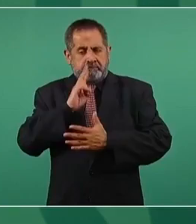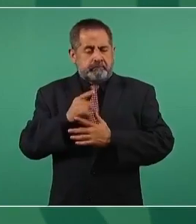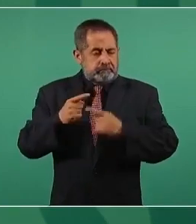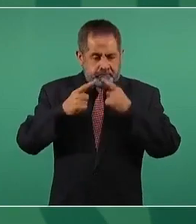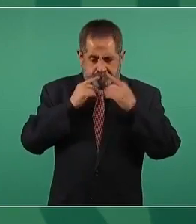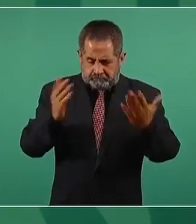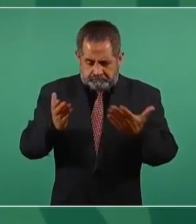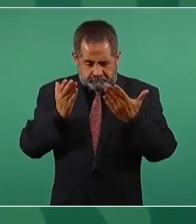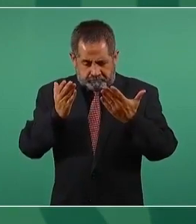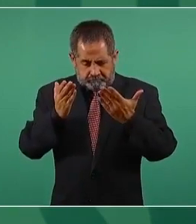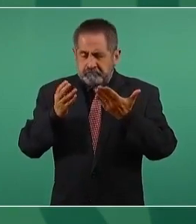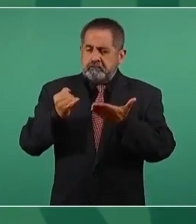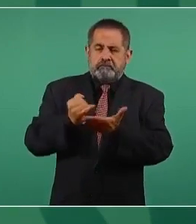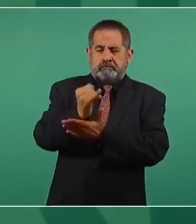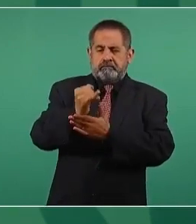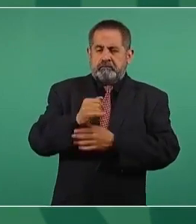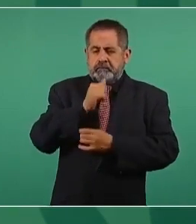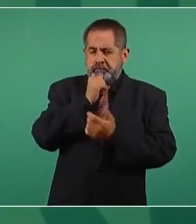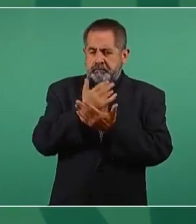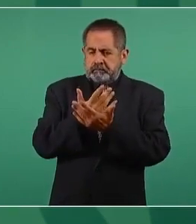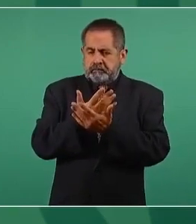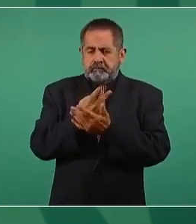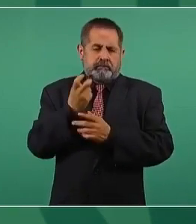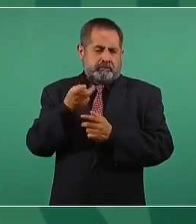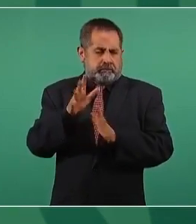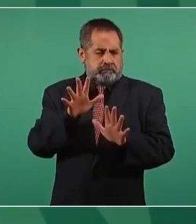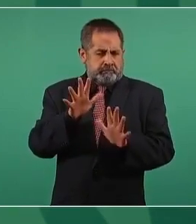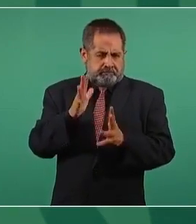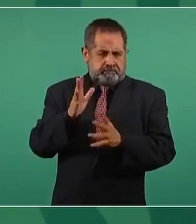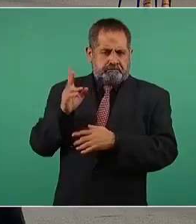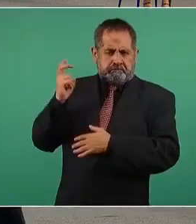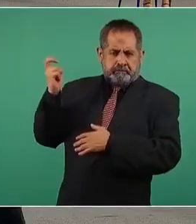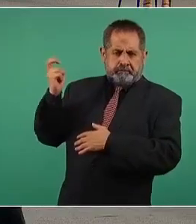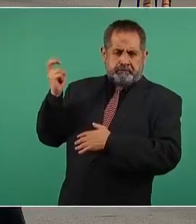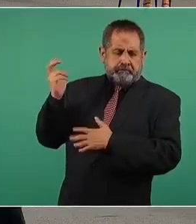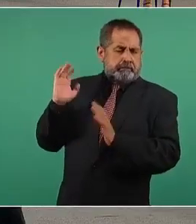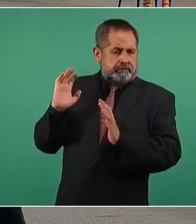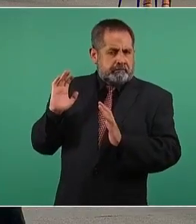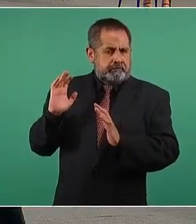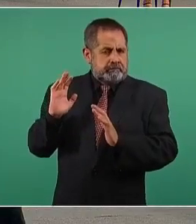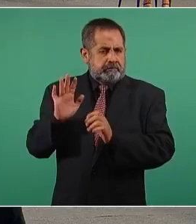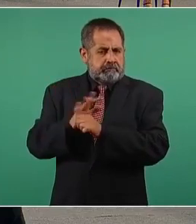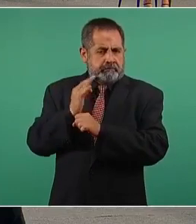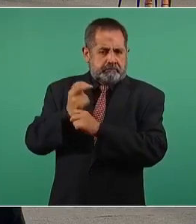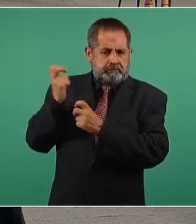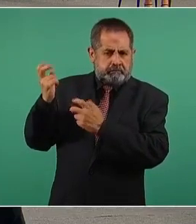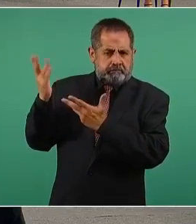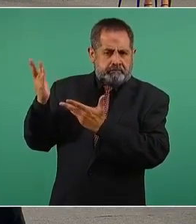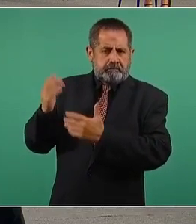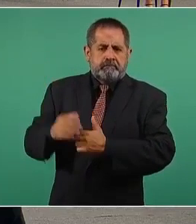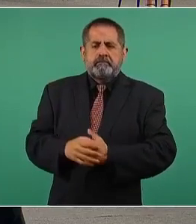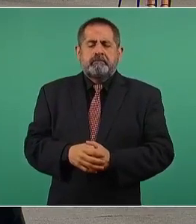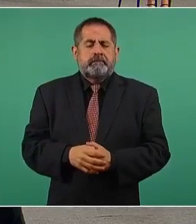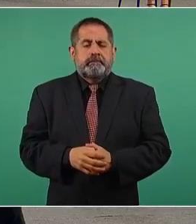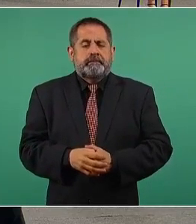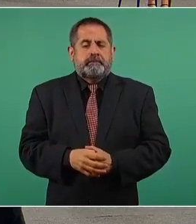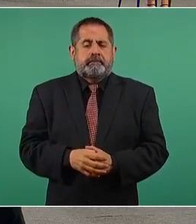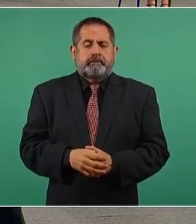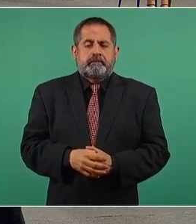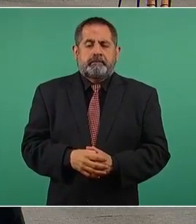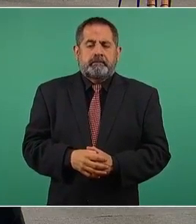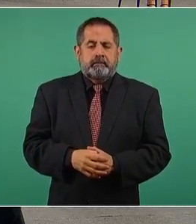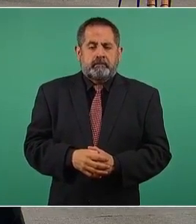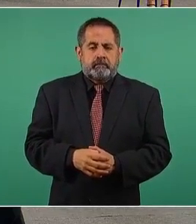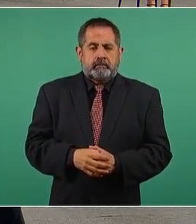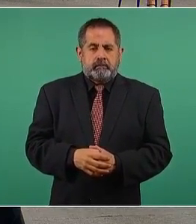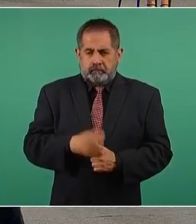resuelva en definitiva, pero así está la situación.